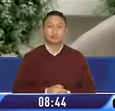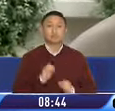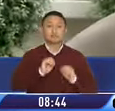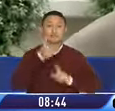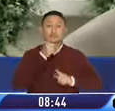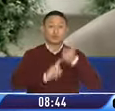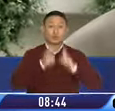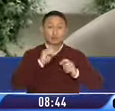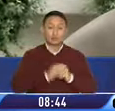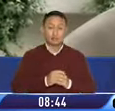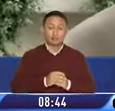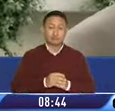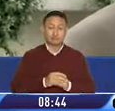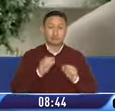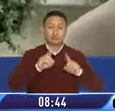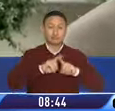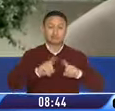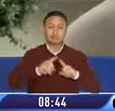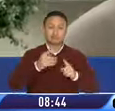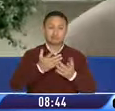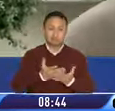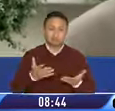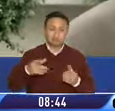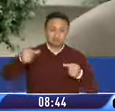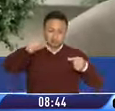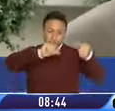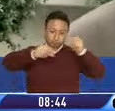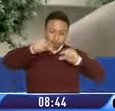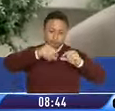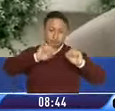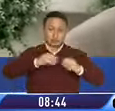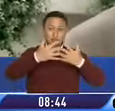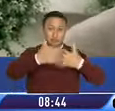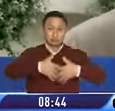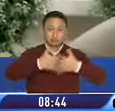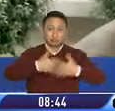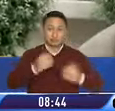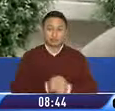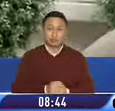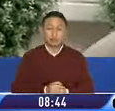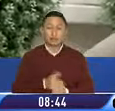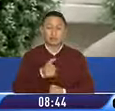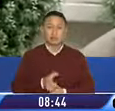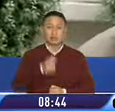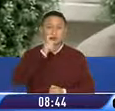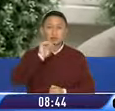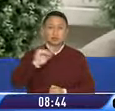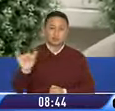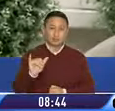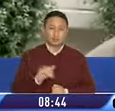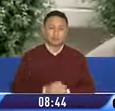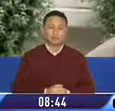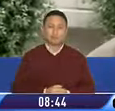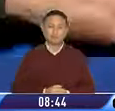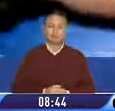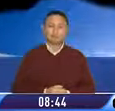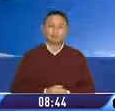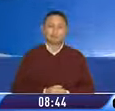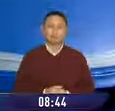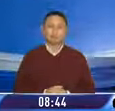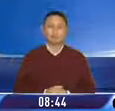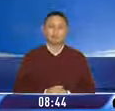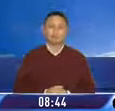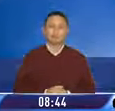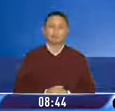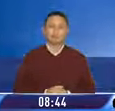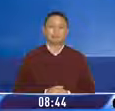artesanal que era mezclado con varias sustancias para producir un licor de similares características. Según